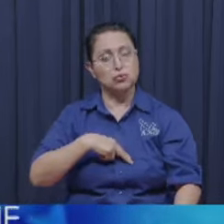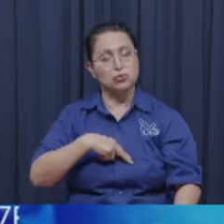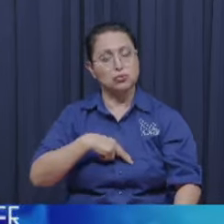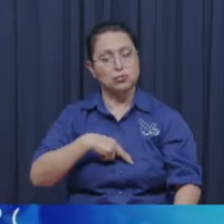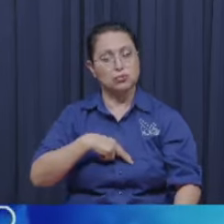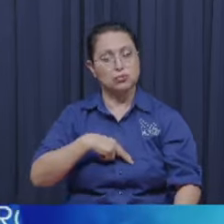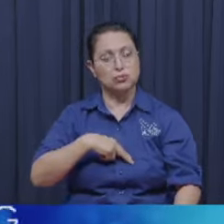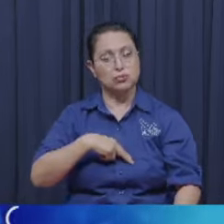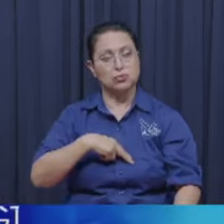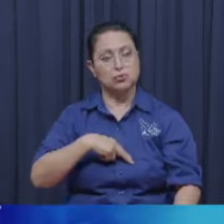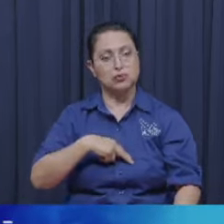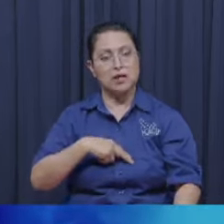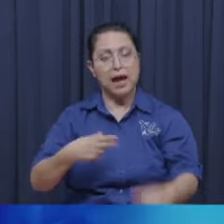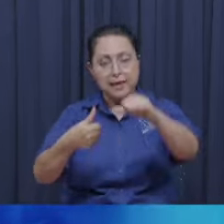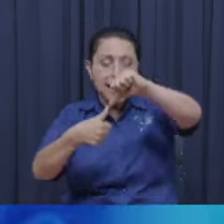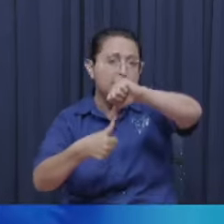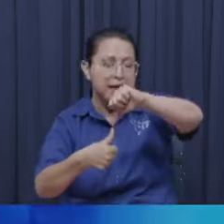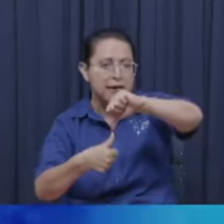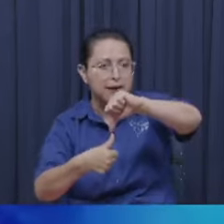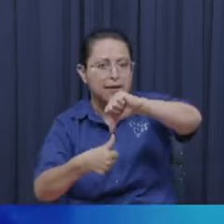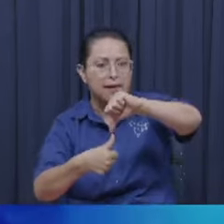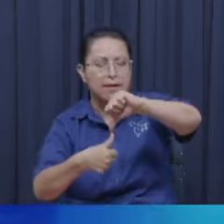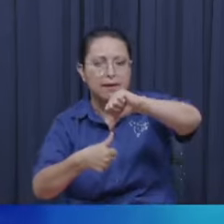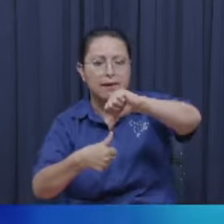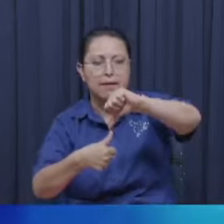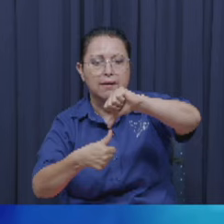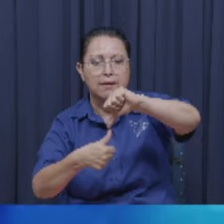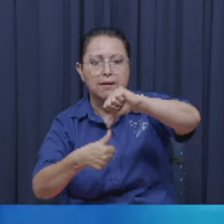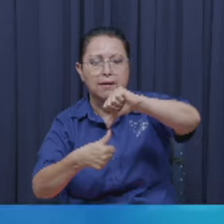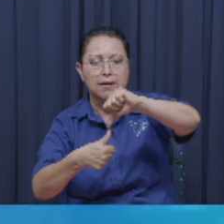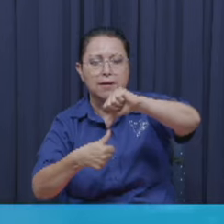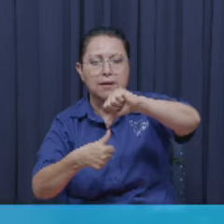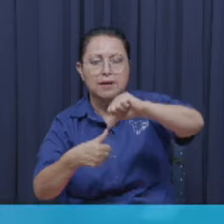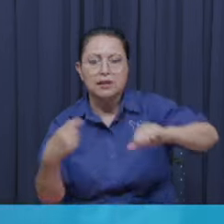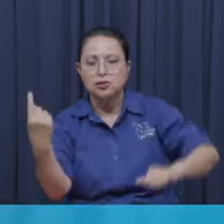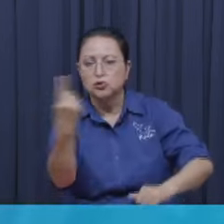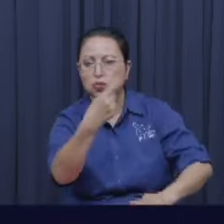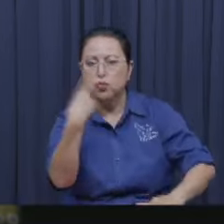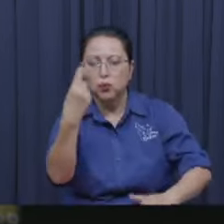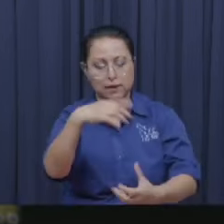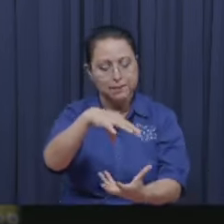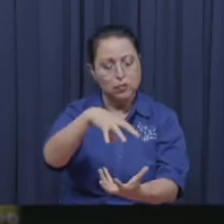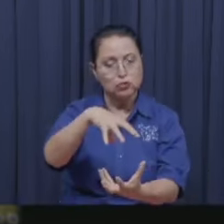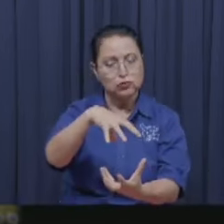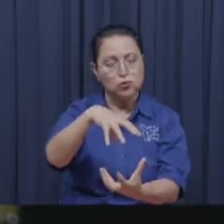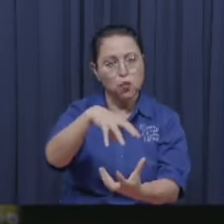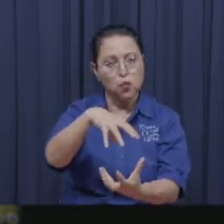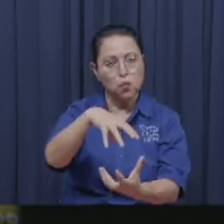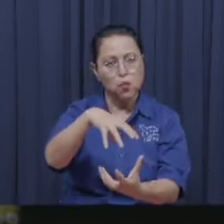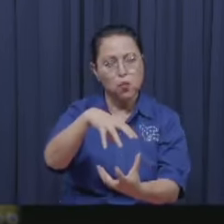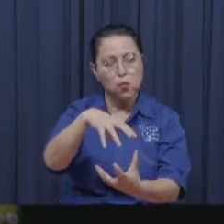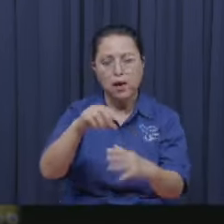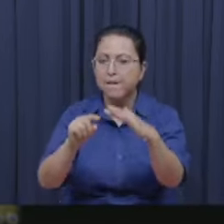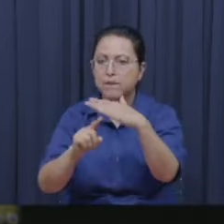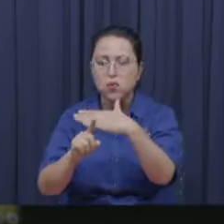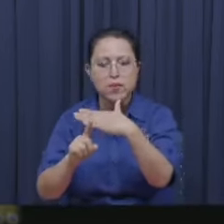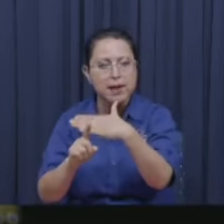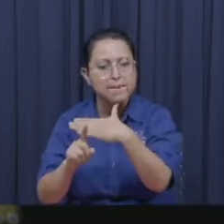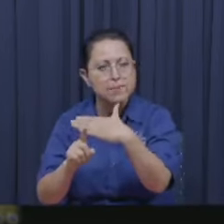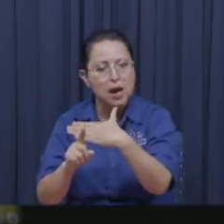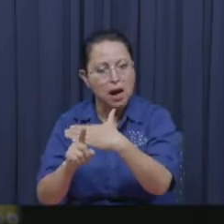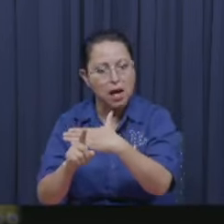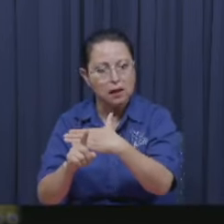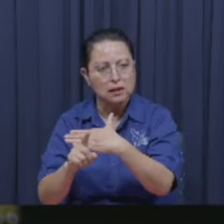continente americano, todo el mundo está emproblemado y polarizado. Argentina,